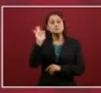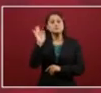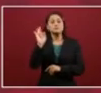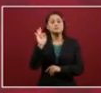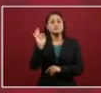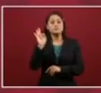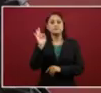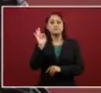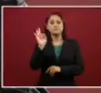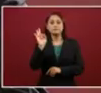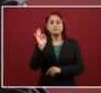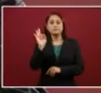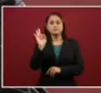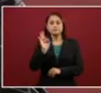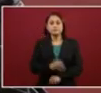generar